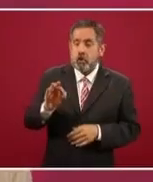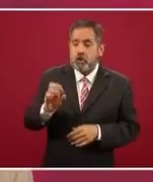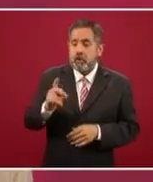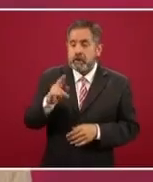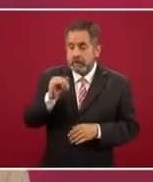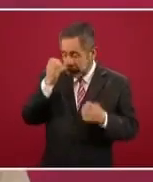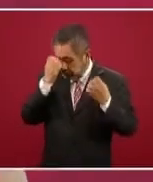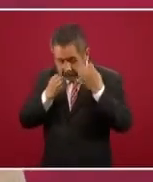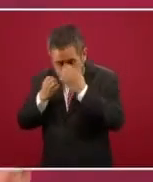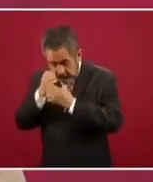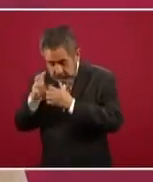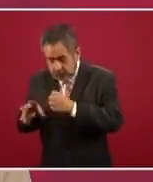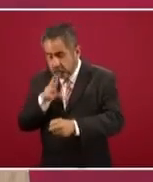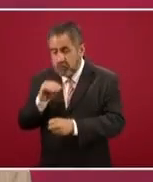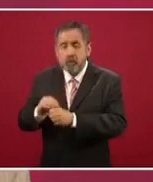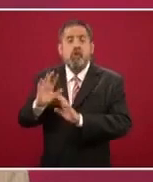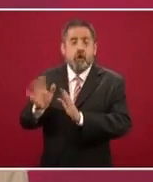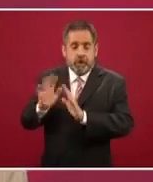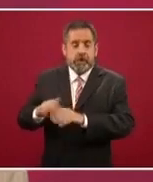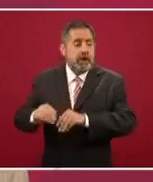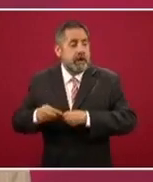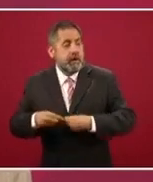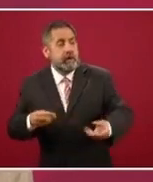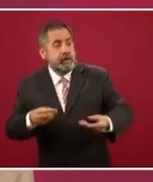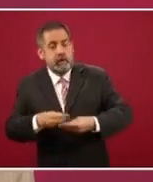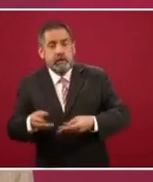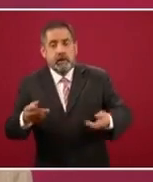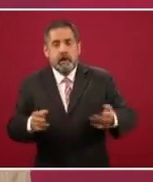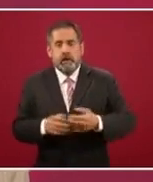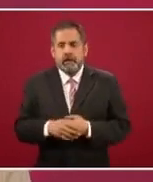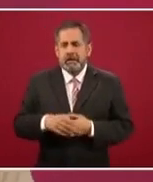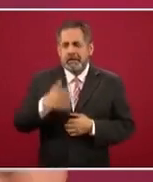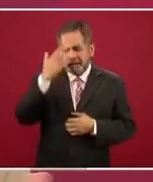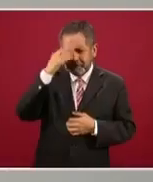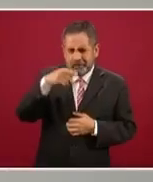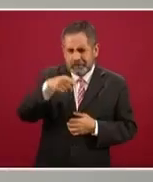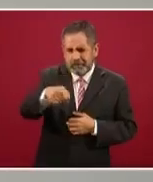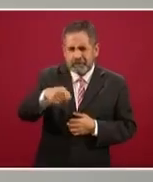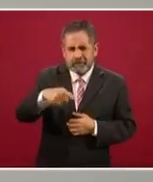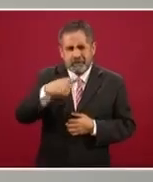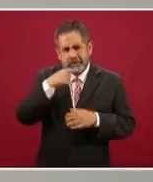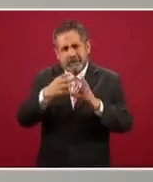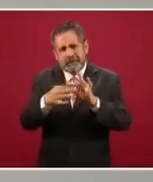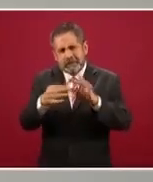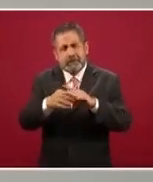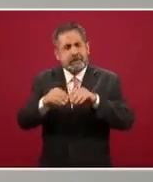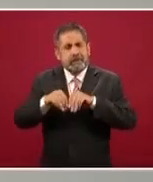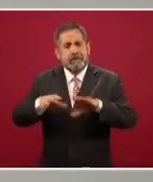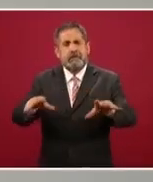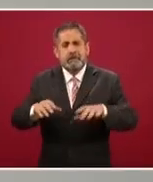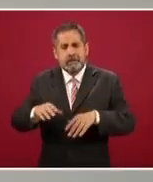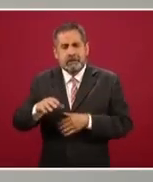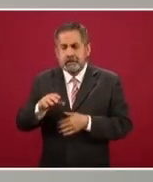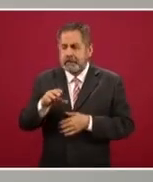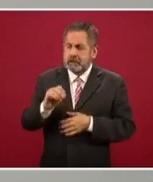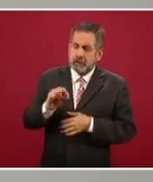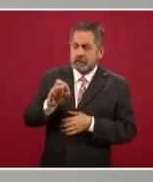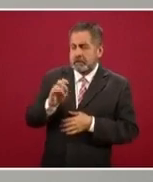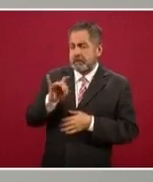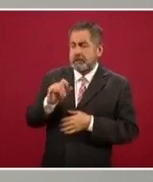excepción alguna. Ahorita ya empezaron a salir, me da la impresión de que en cuanto mencionamos este tipo de prácticas por parte